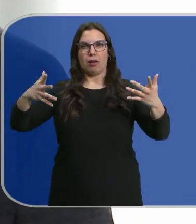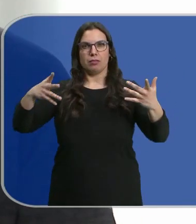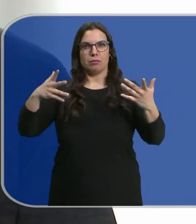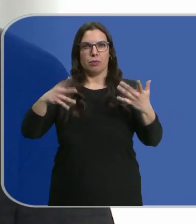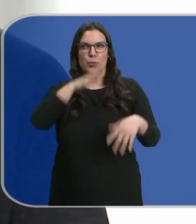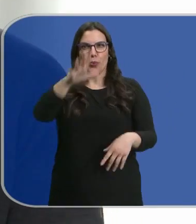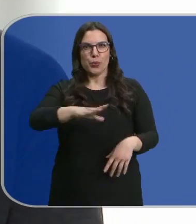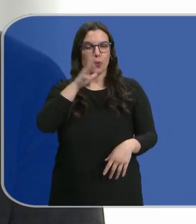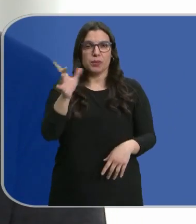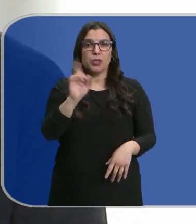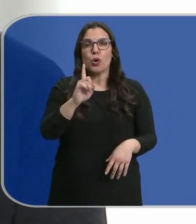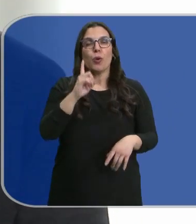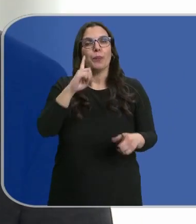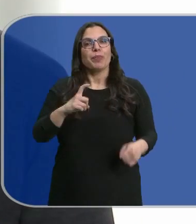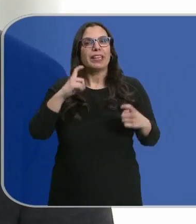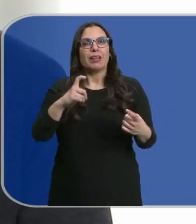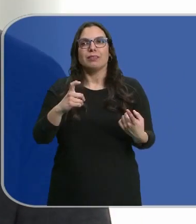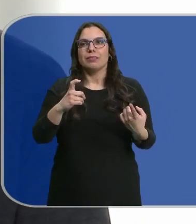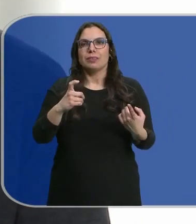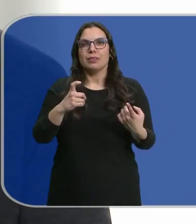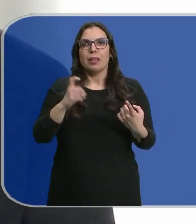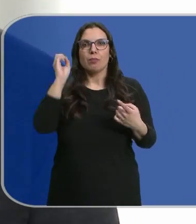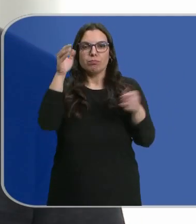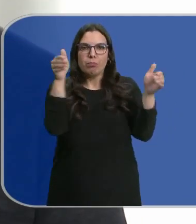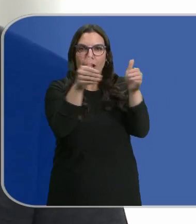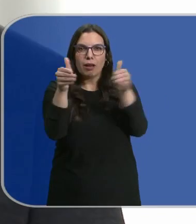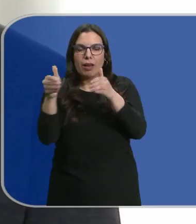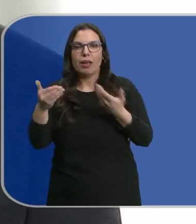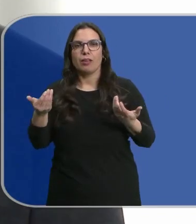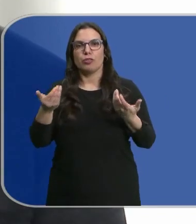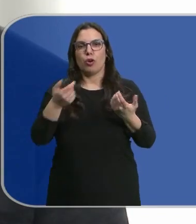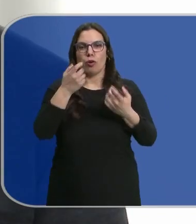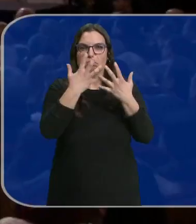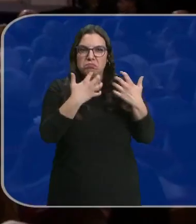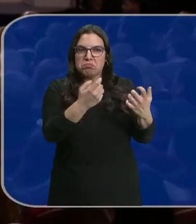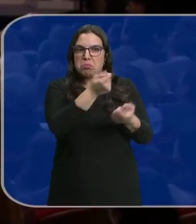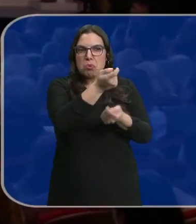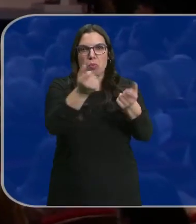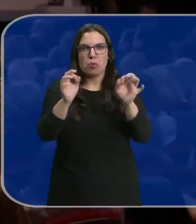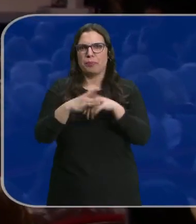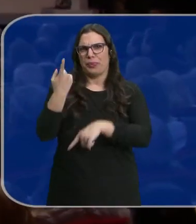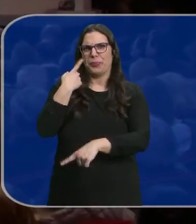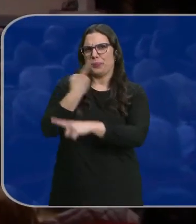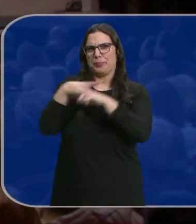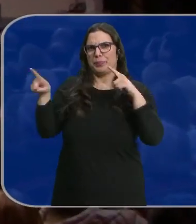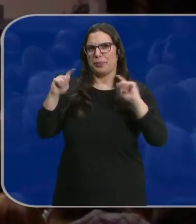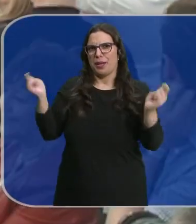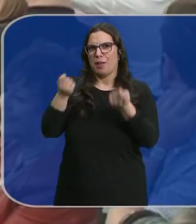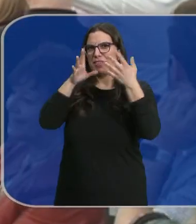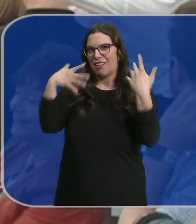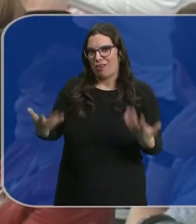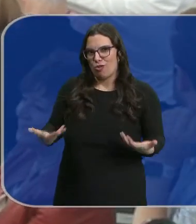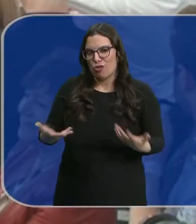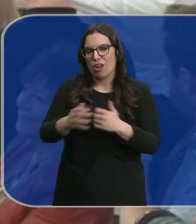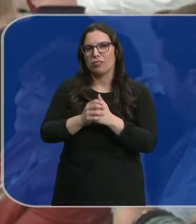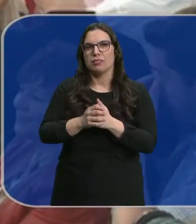espectáculo, se buscaban mítines pequeños, de poca gente. Bien diferentes son las campañas en el siglo